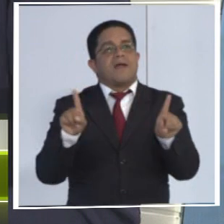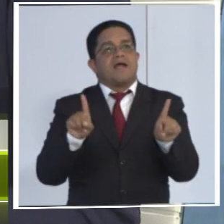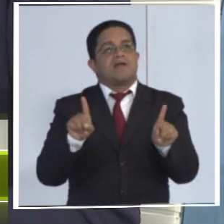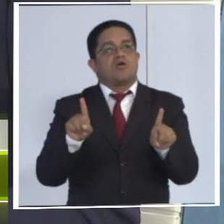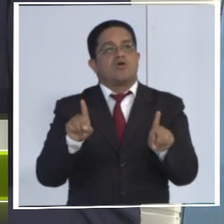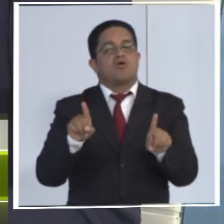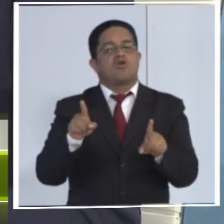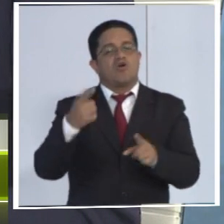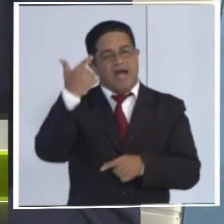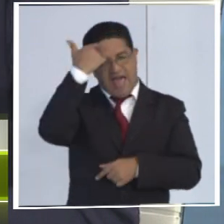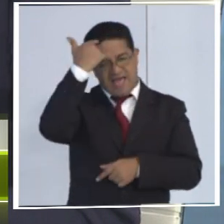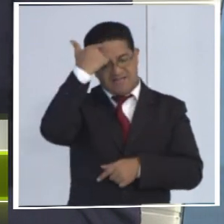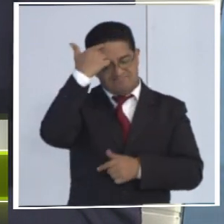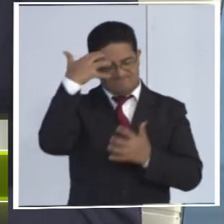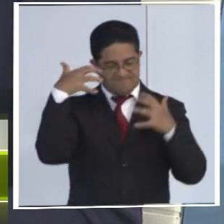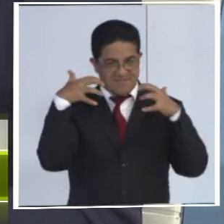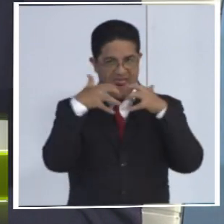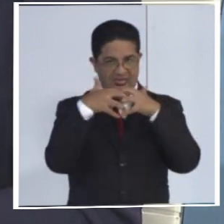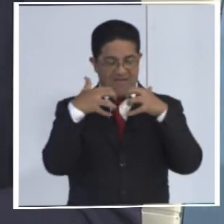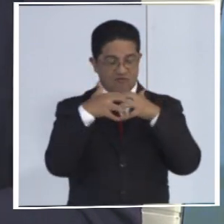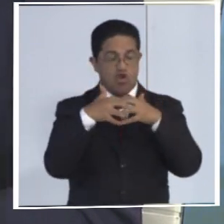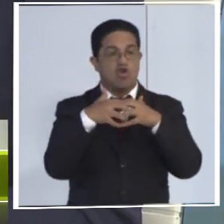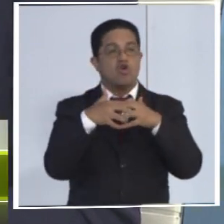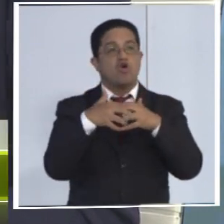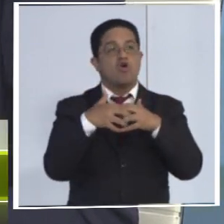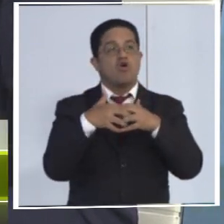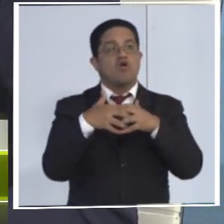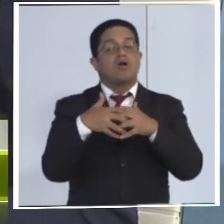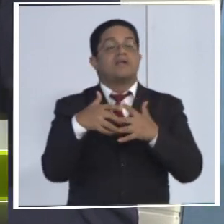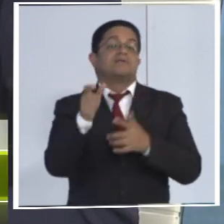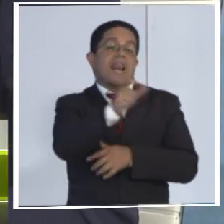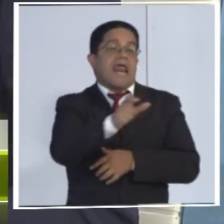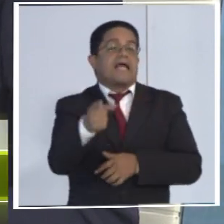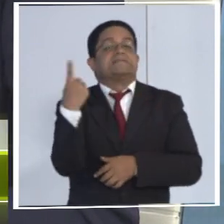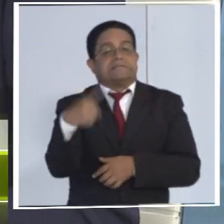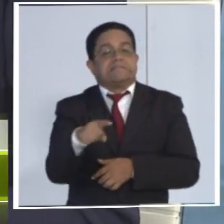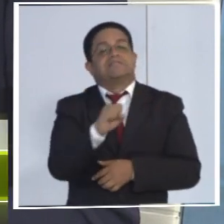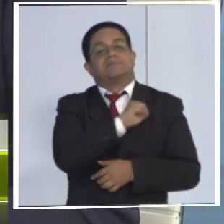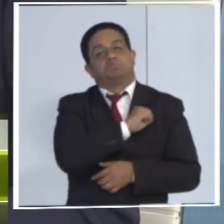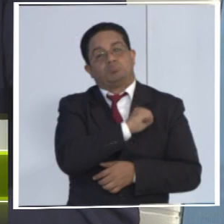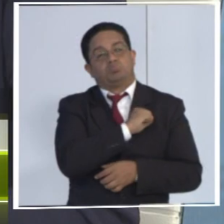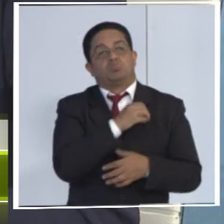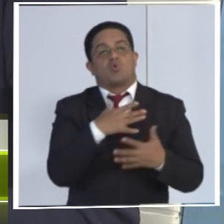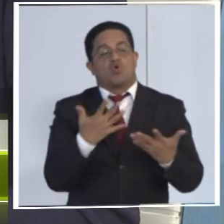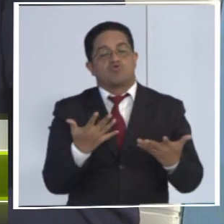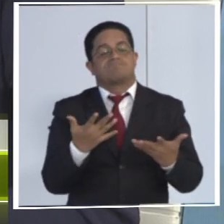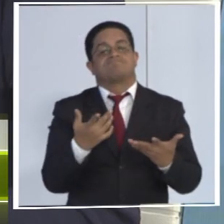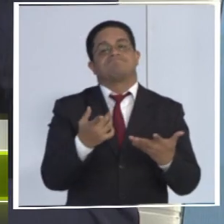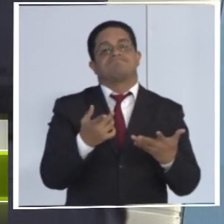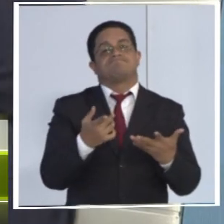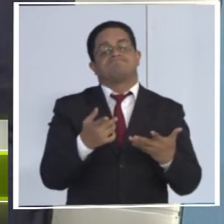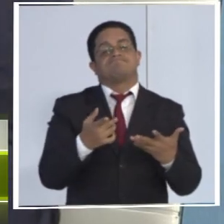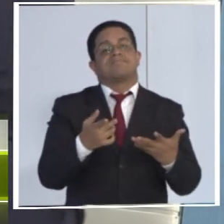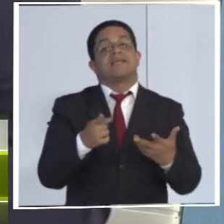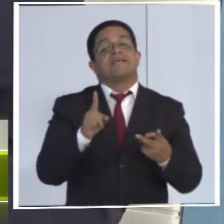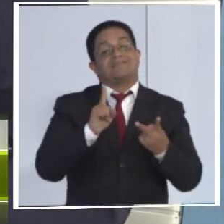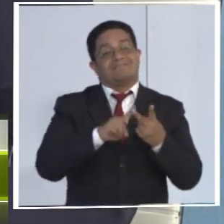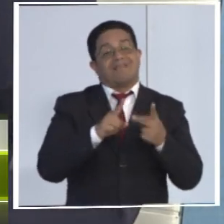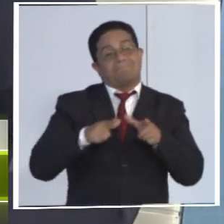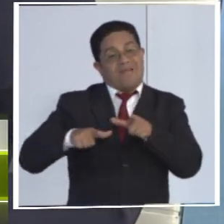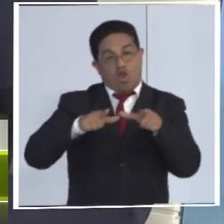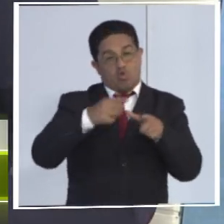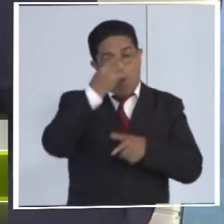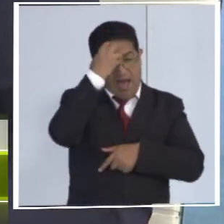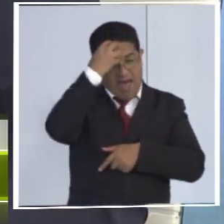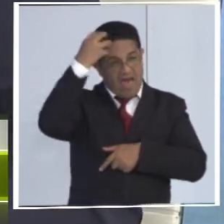la parte cerebral, cerebrovascular, las personas tienen mucho temor debido a las conexiones y además la ubicación de donde